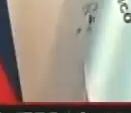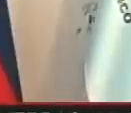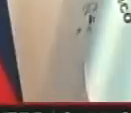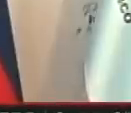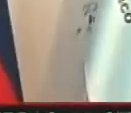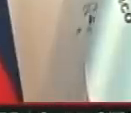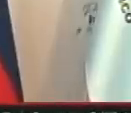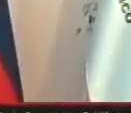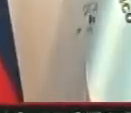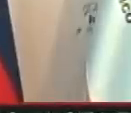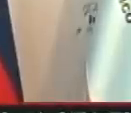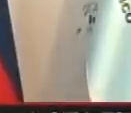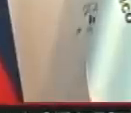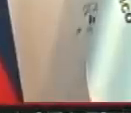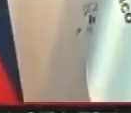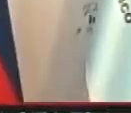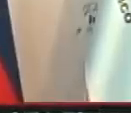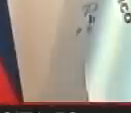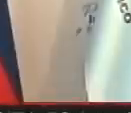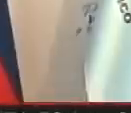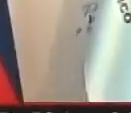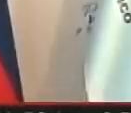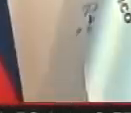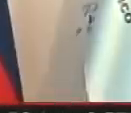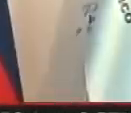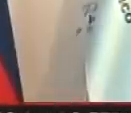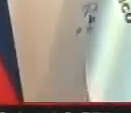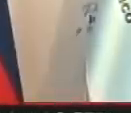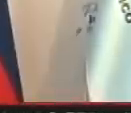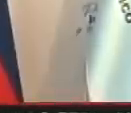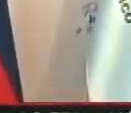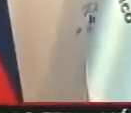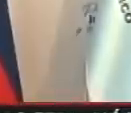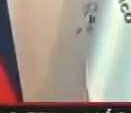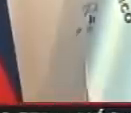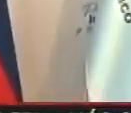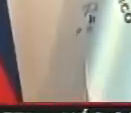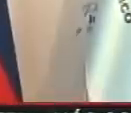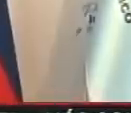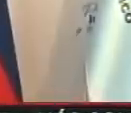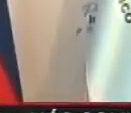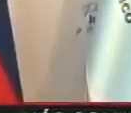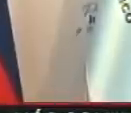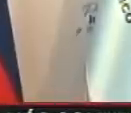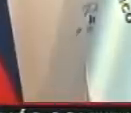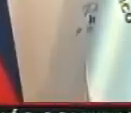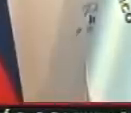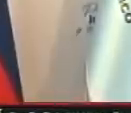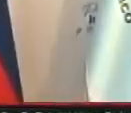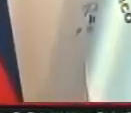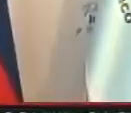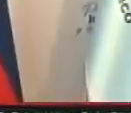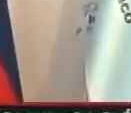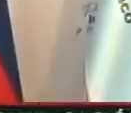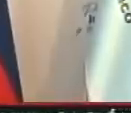sino desde la comodidad que le dan las luces siempre opacas,